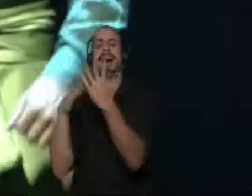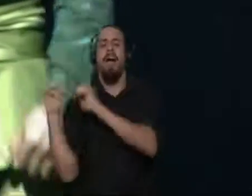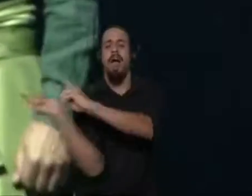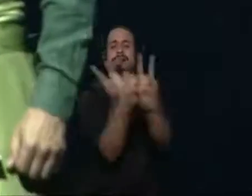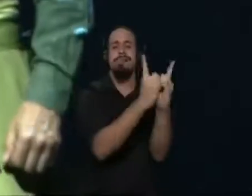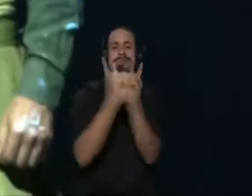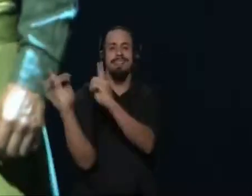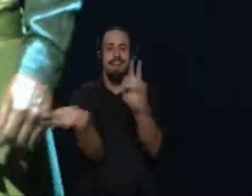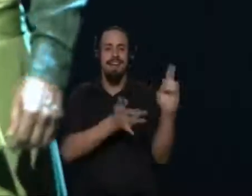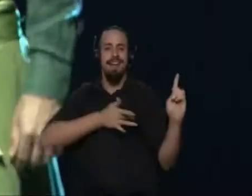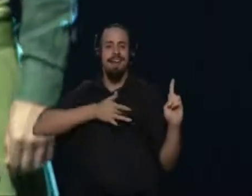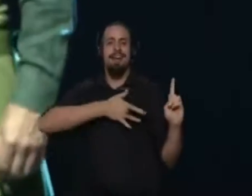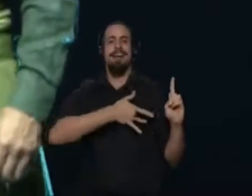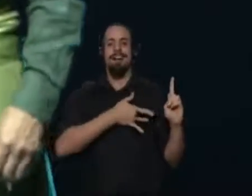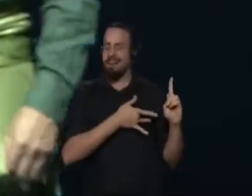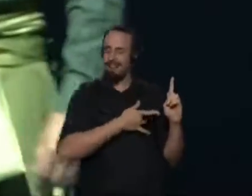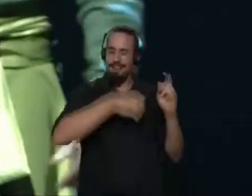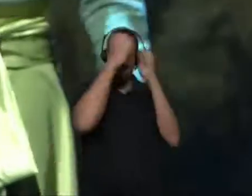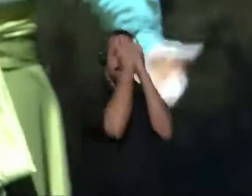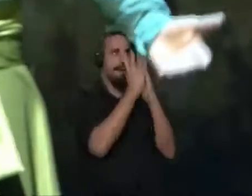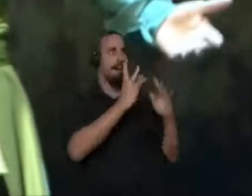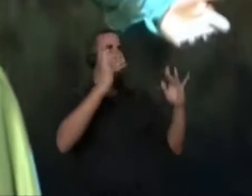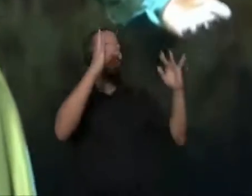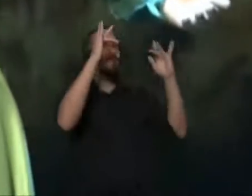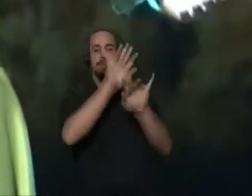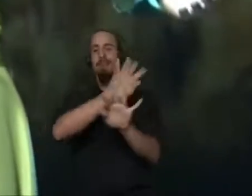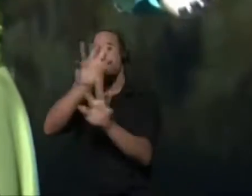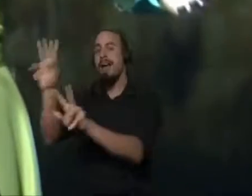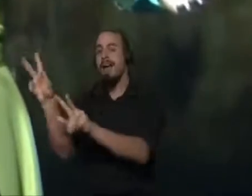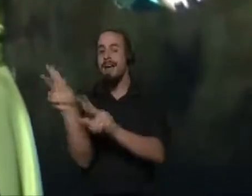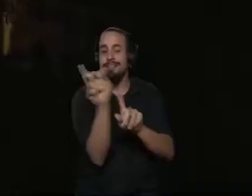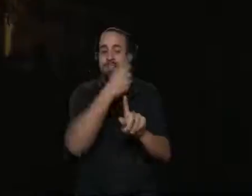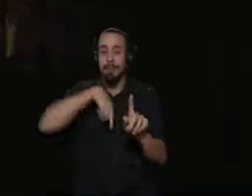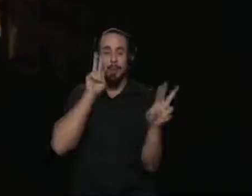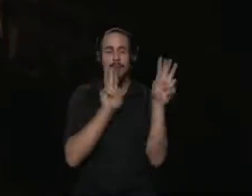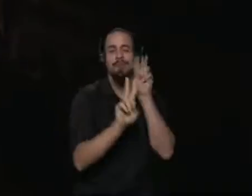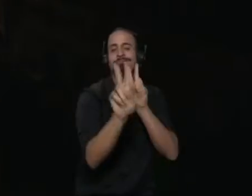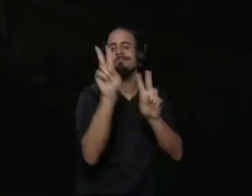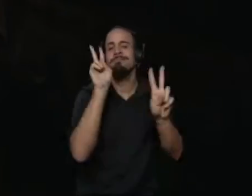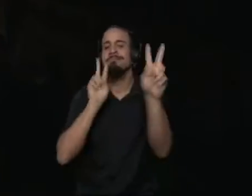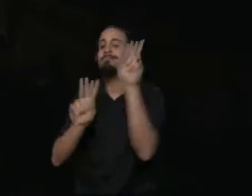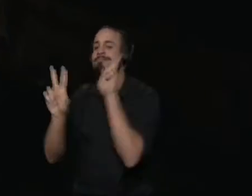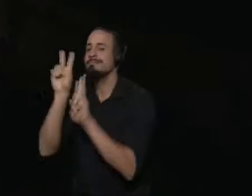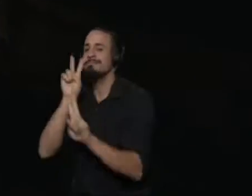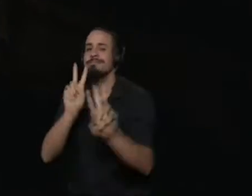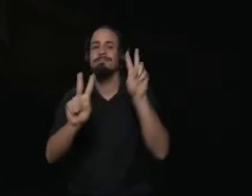de sueños y de acertijos.